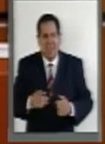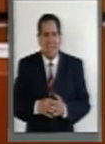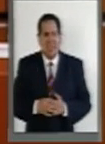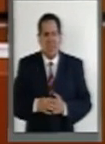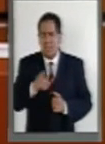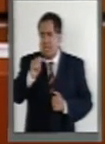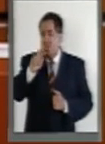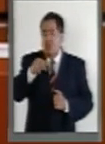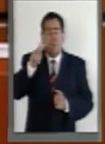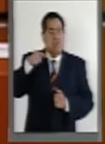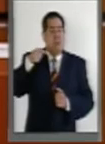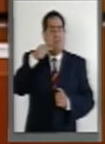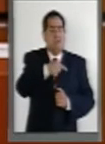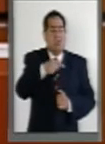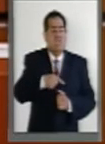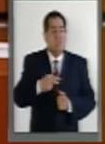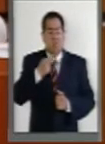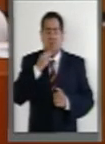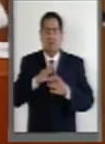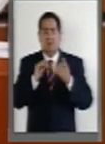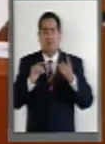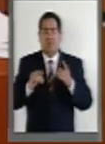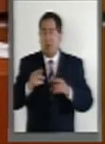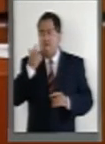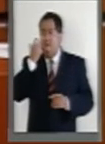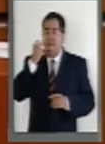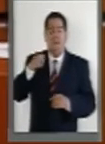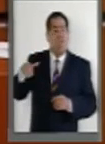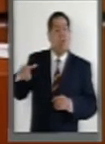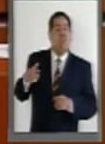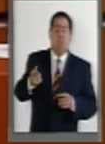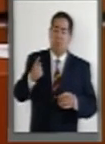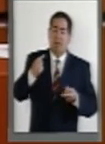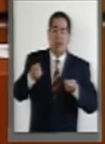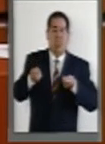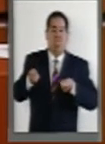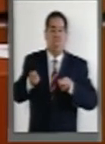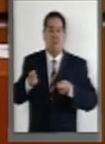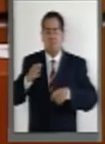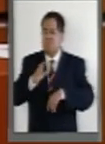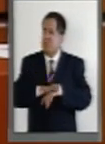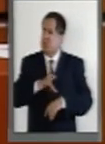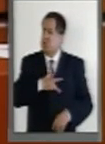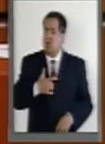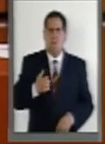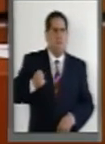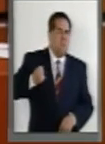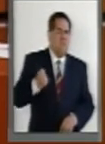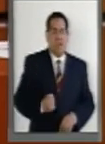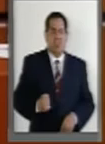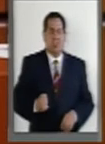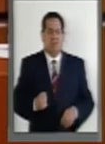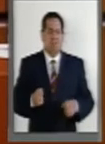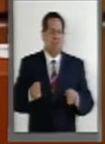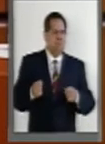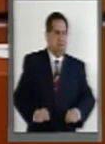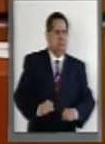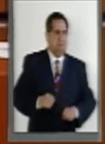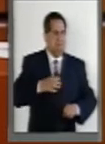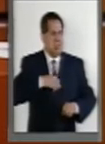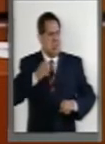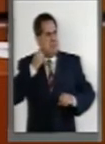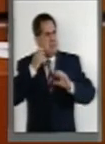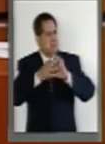Trump simplemente utilizó la foto con Peña Nieto para endurecer su discurso, fortalecer su